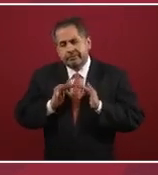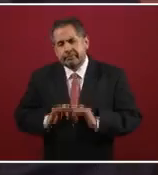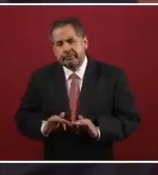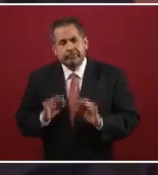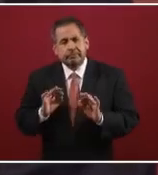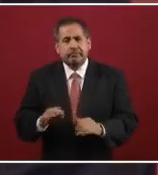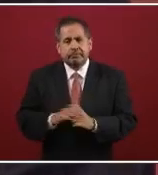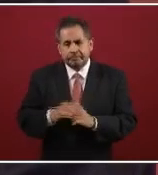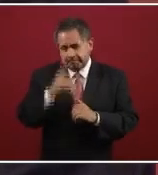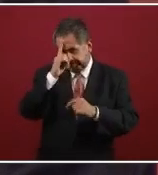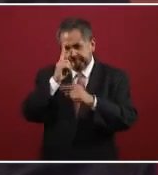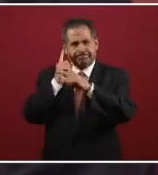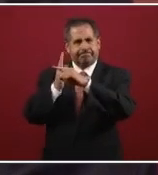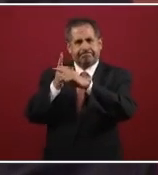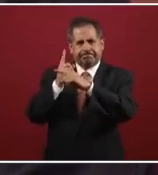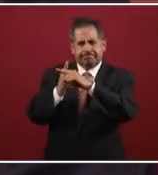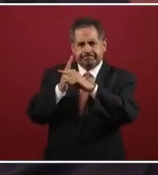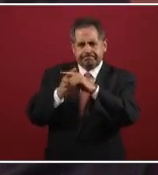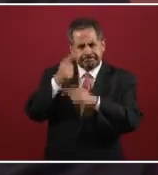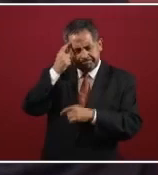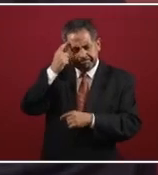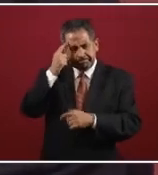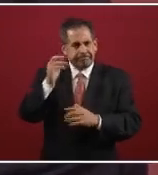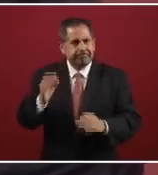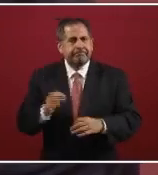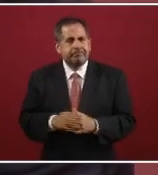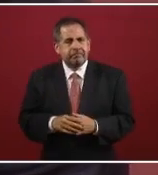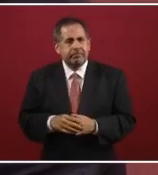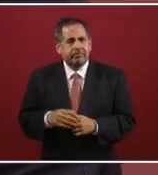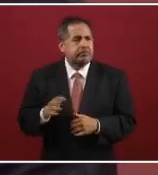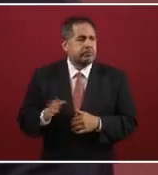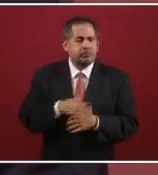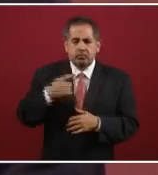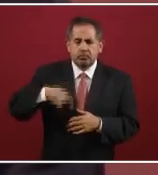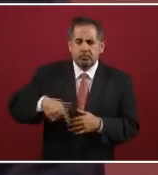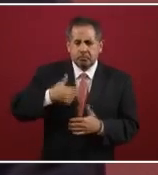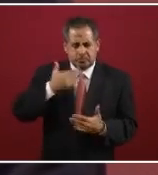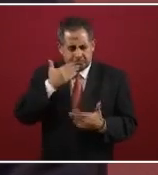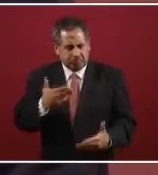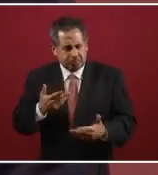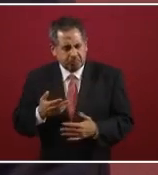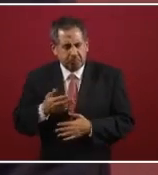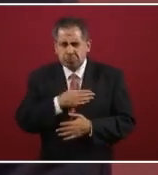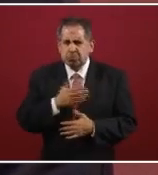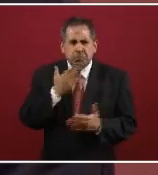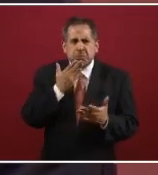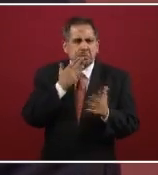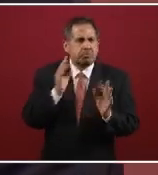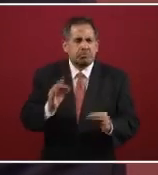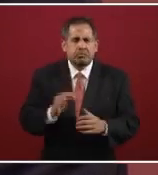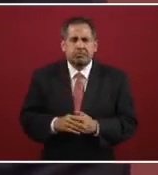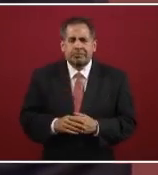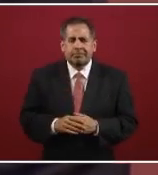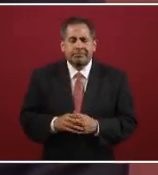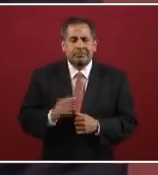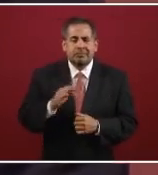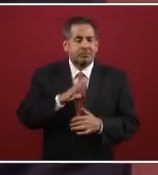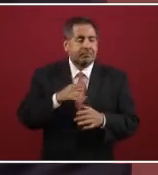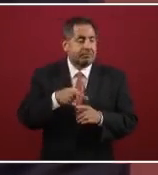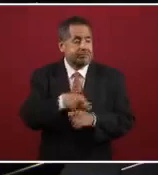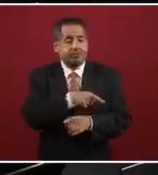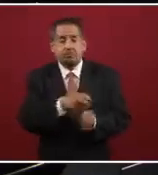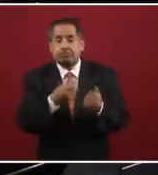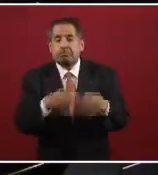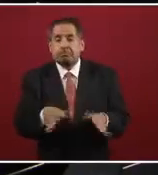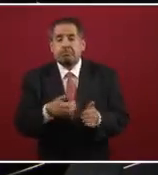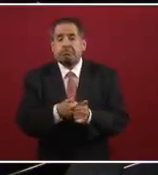y optimista porque estamos bien y de buenas no hay